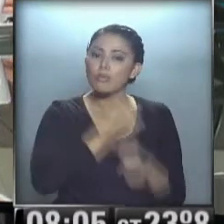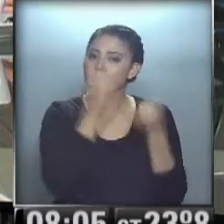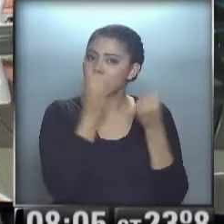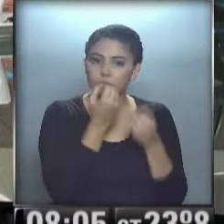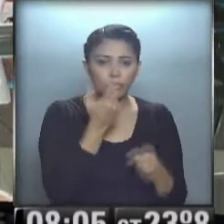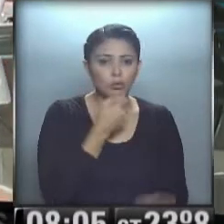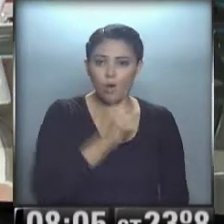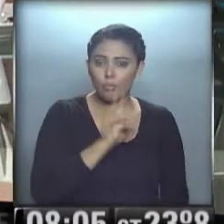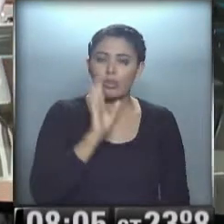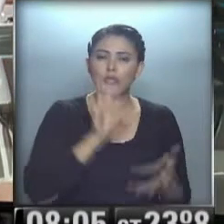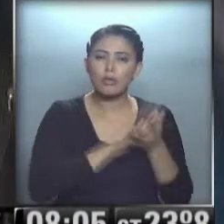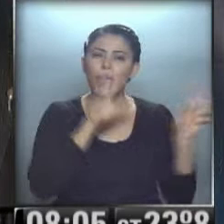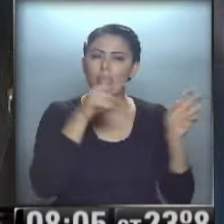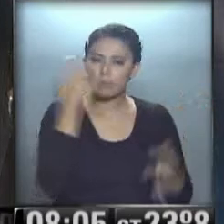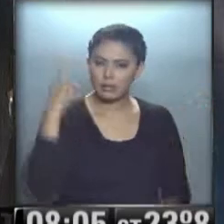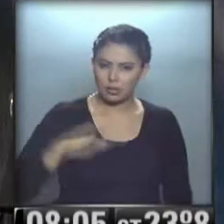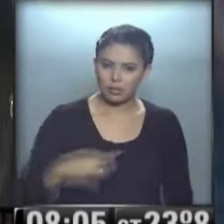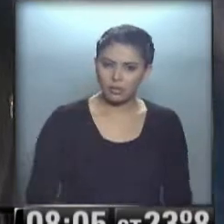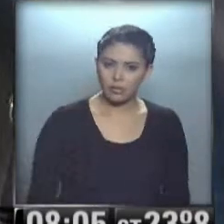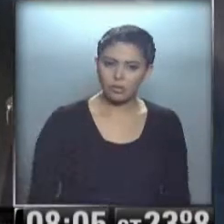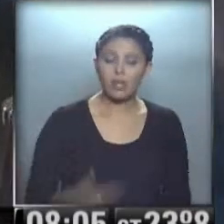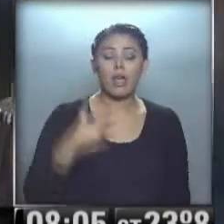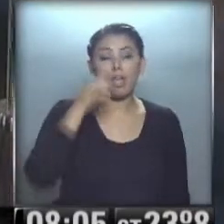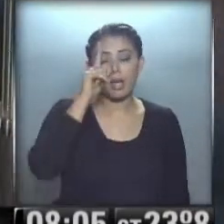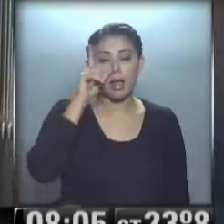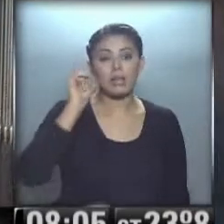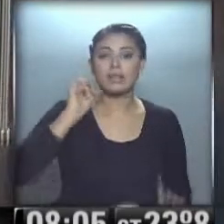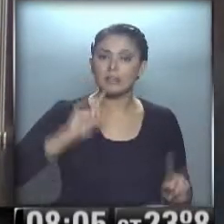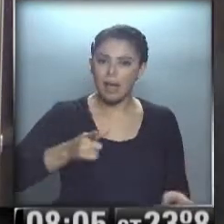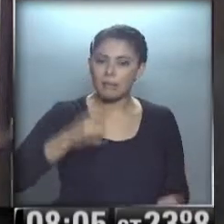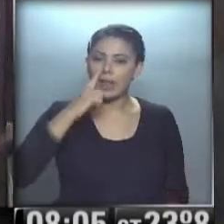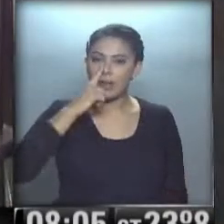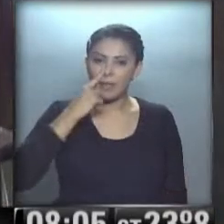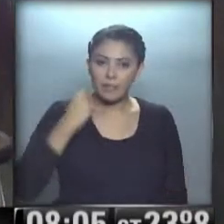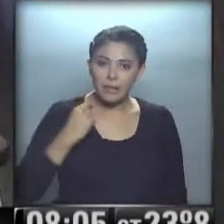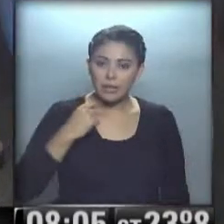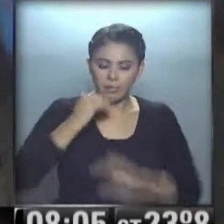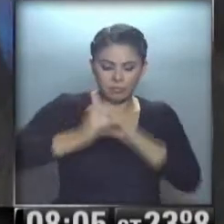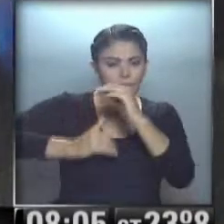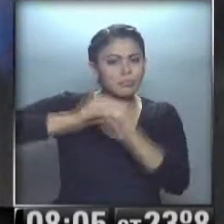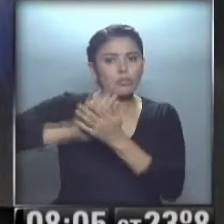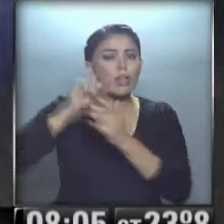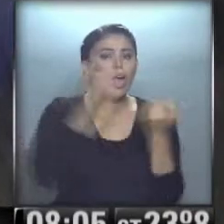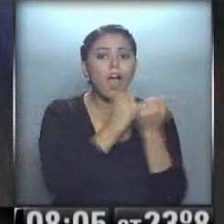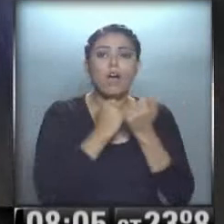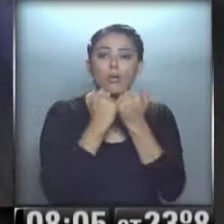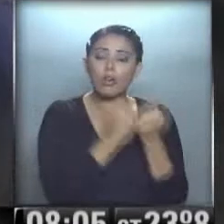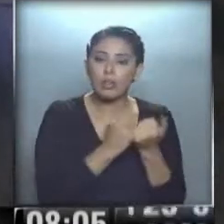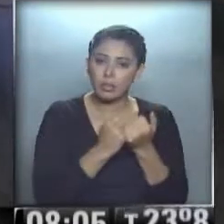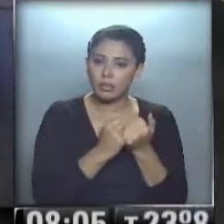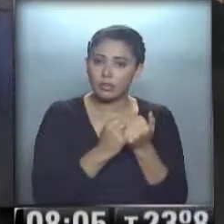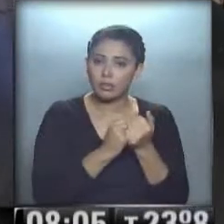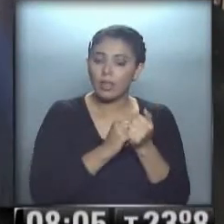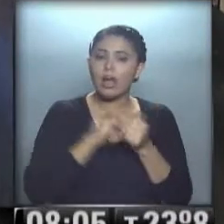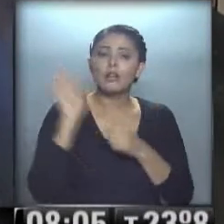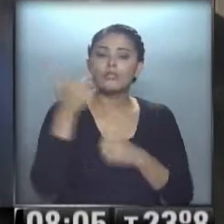por reclamos salariales a ver fernando alejandro y además también una jornada en la cual se avanzó con los acuerdos para el servicio exterior